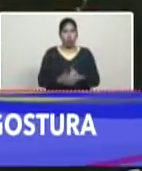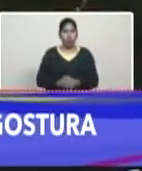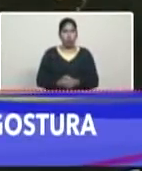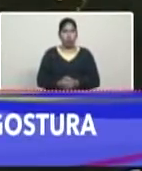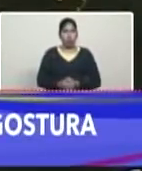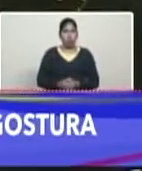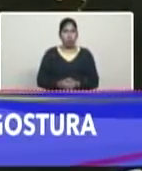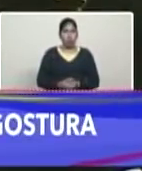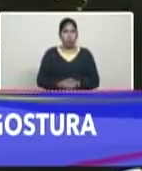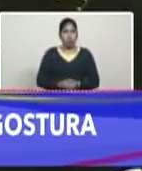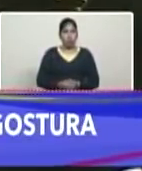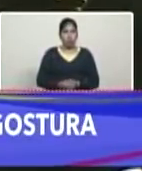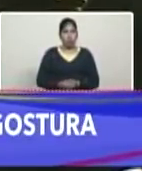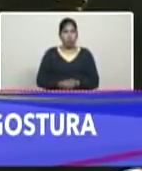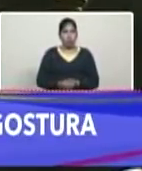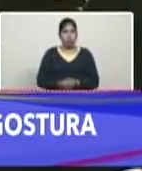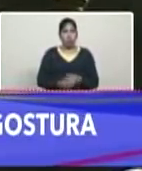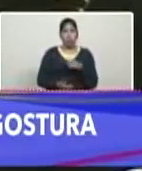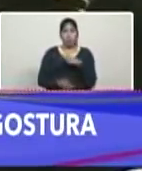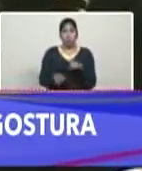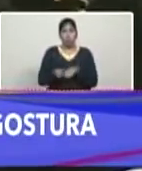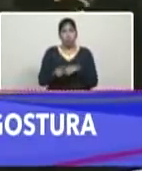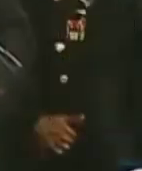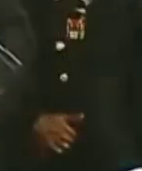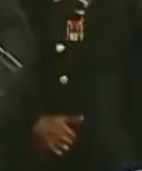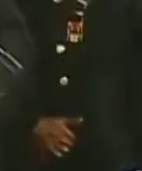una trampa, un show trampa cazabobo,